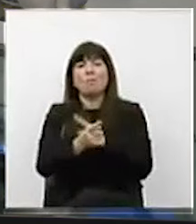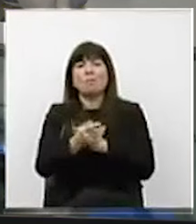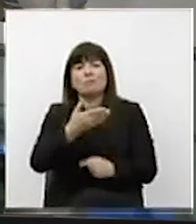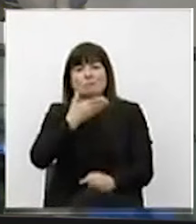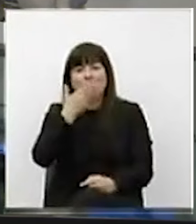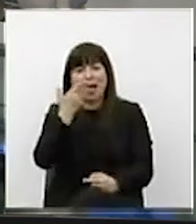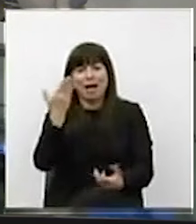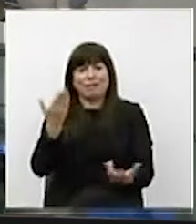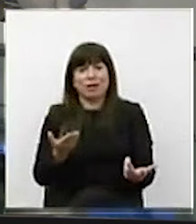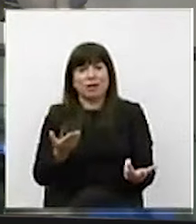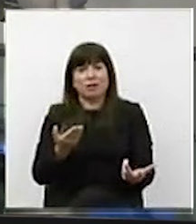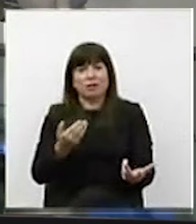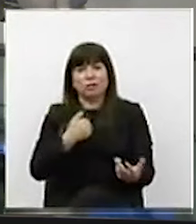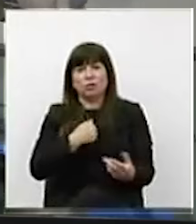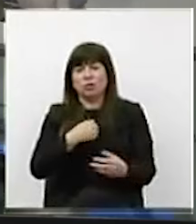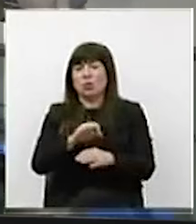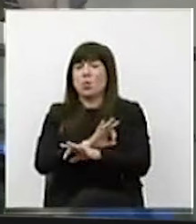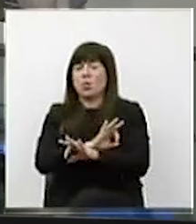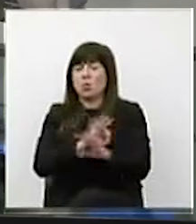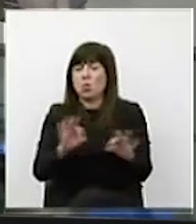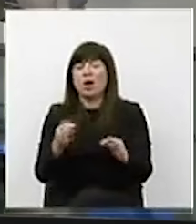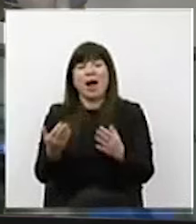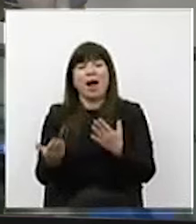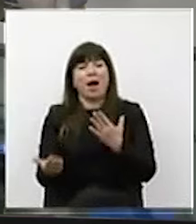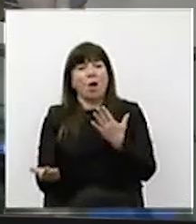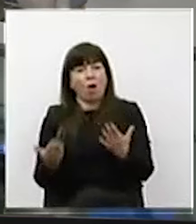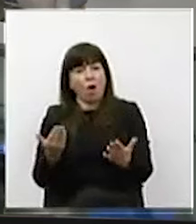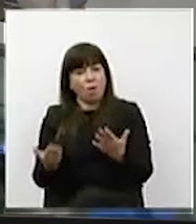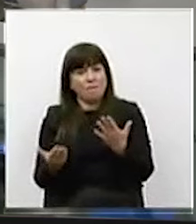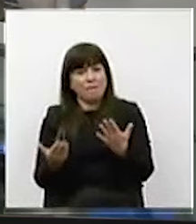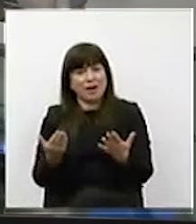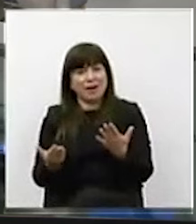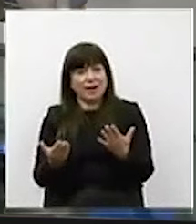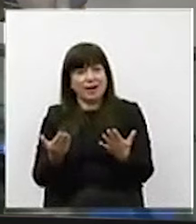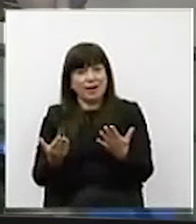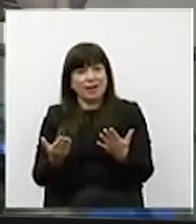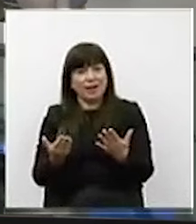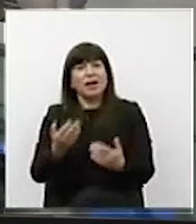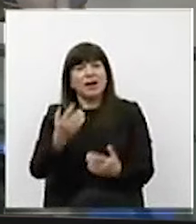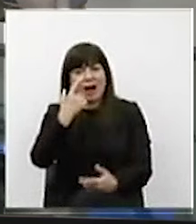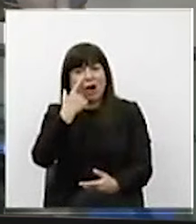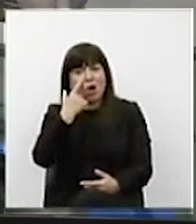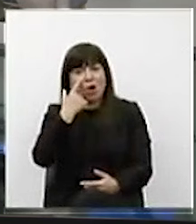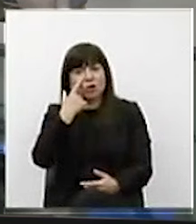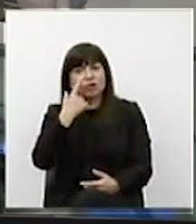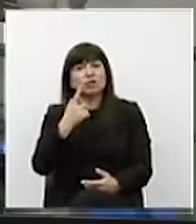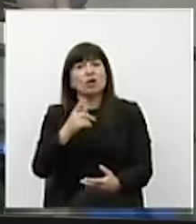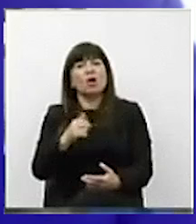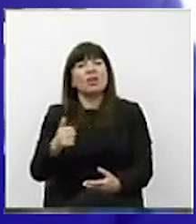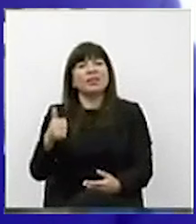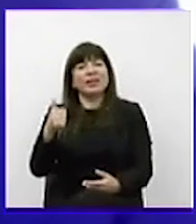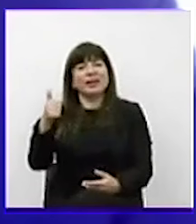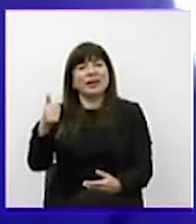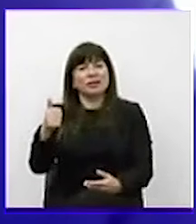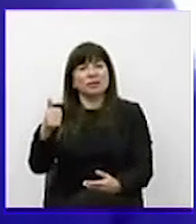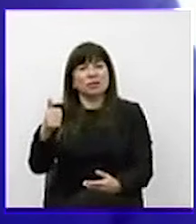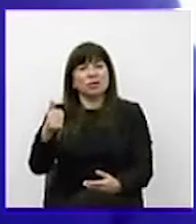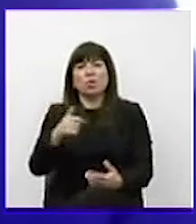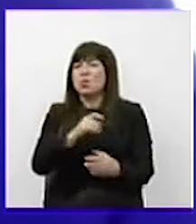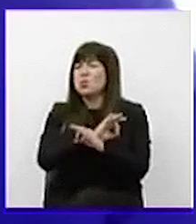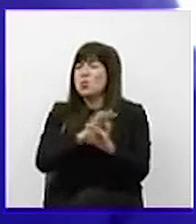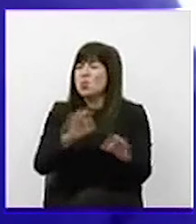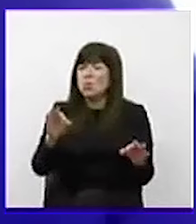palabras. Yo jamás, jamás comparé, por lo más se lo dije y lo reconoció el director del medio, jamás comparé a Trump con